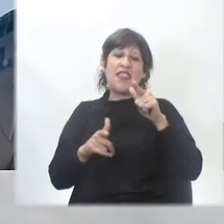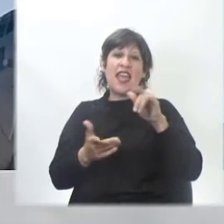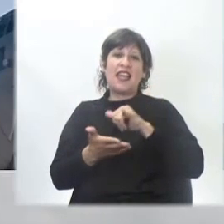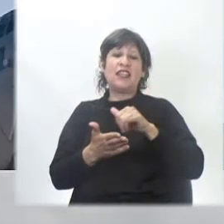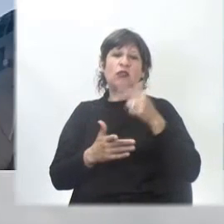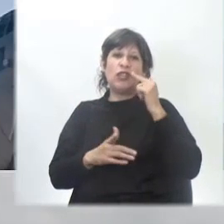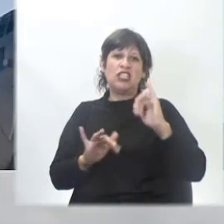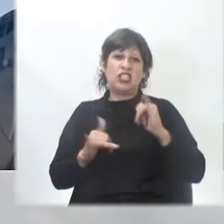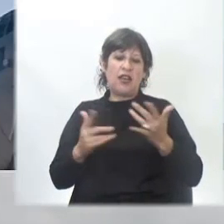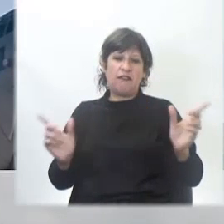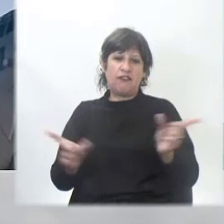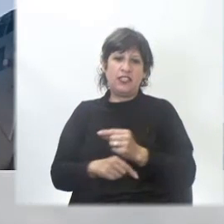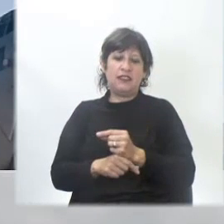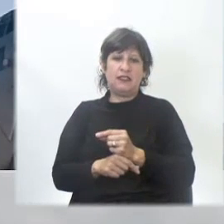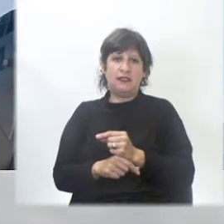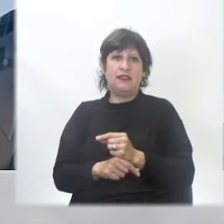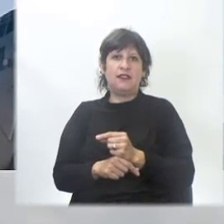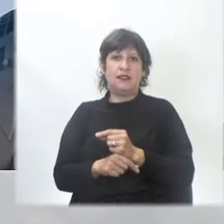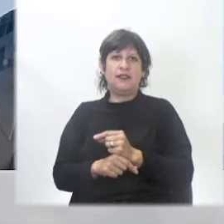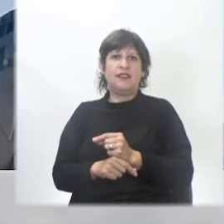fin.